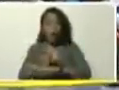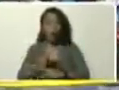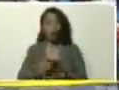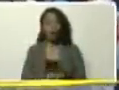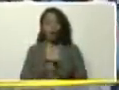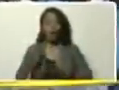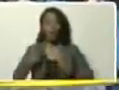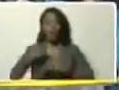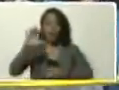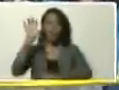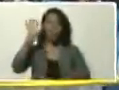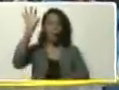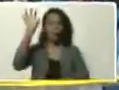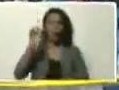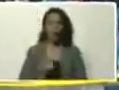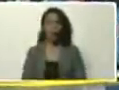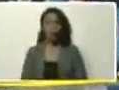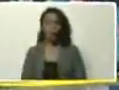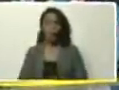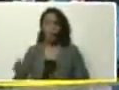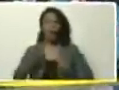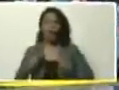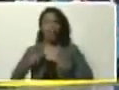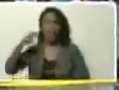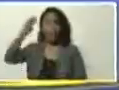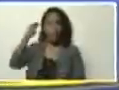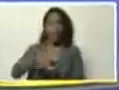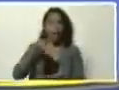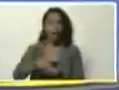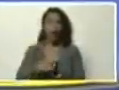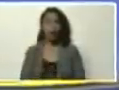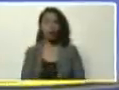patria! ¡Que viva Miranda!